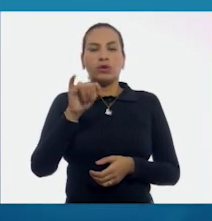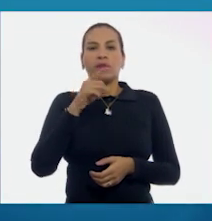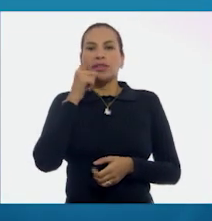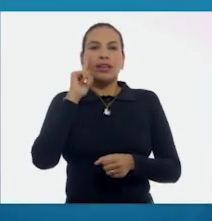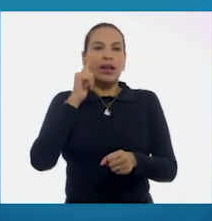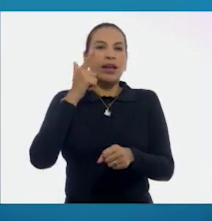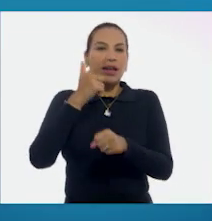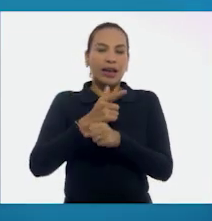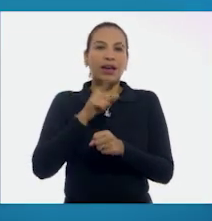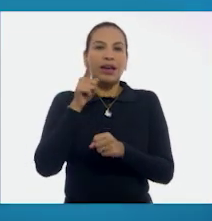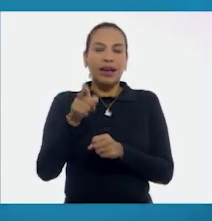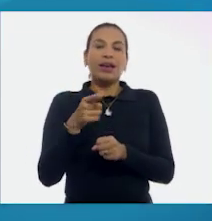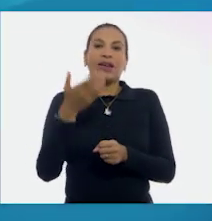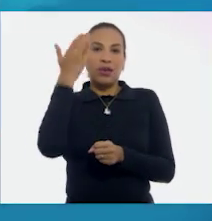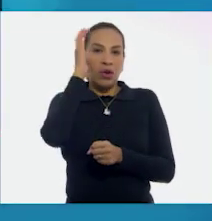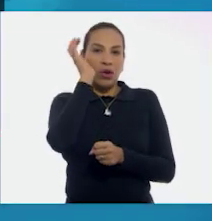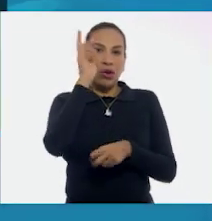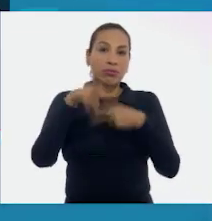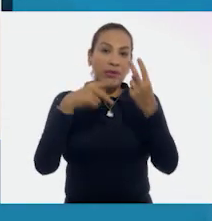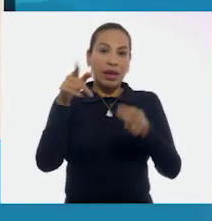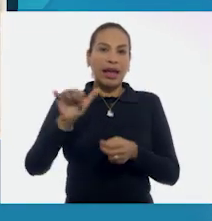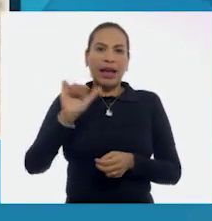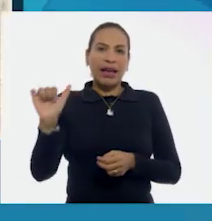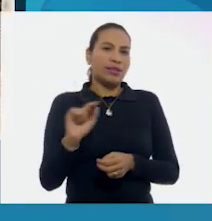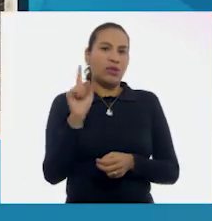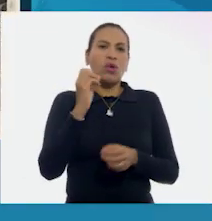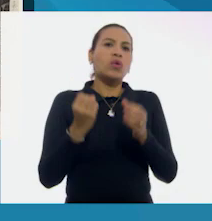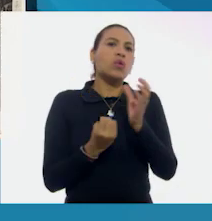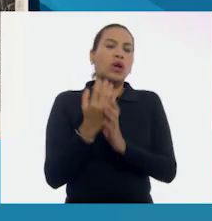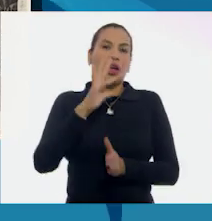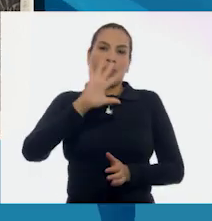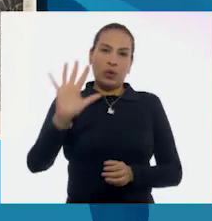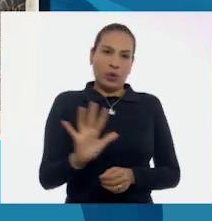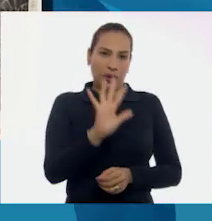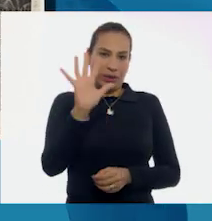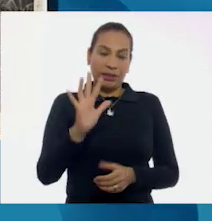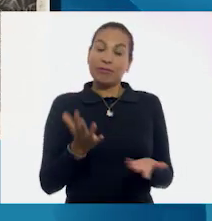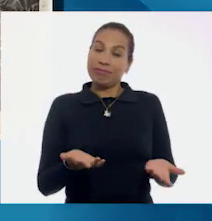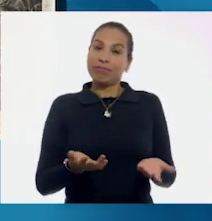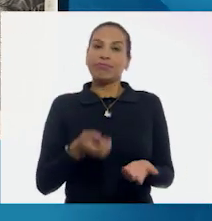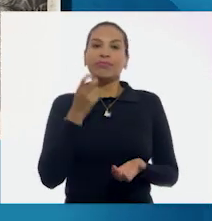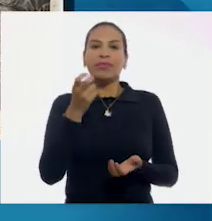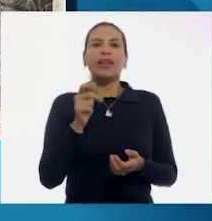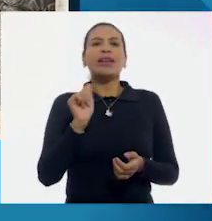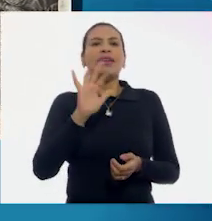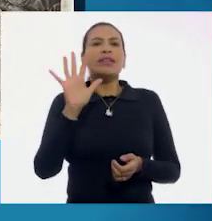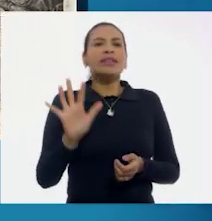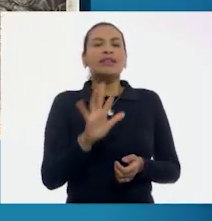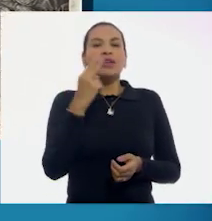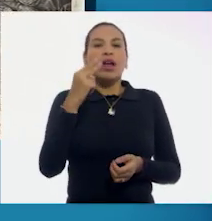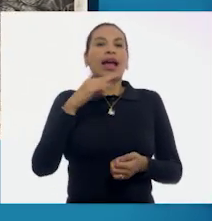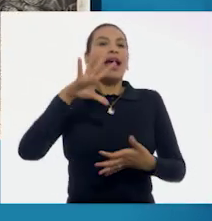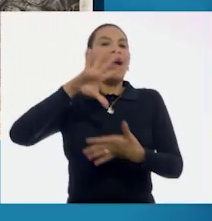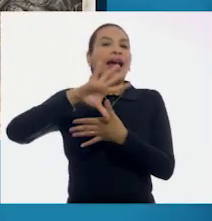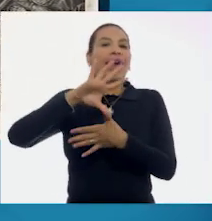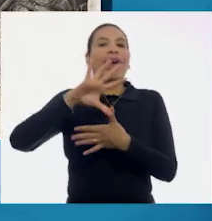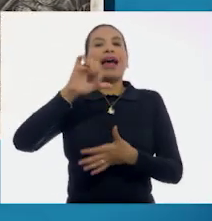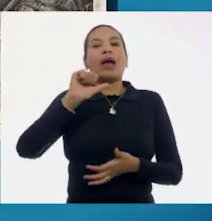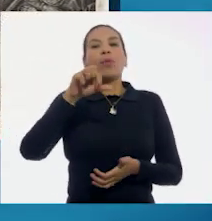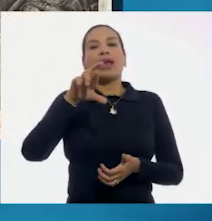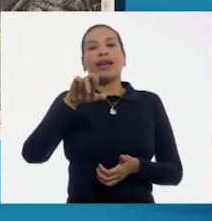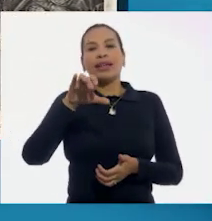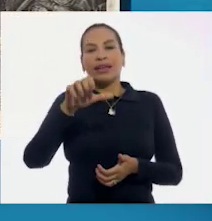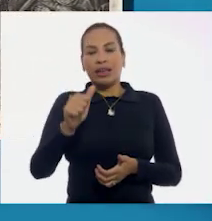había llegado a Asia, sino a un nuevo continente. Muy bien, de ahí que nuestro continente se llame América.